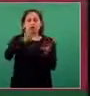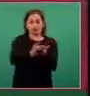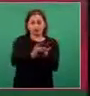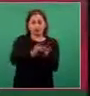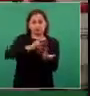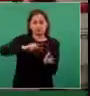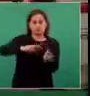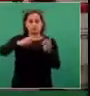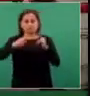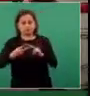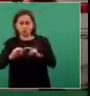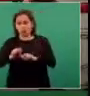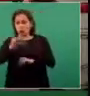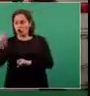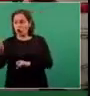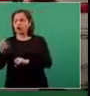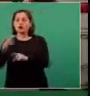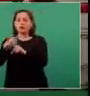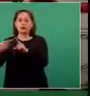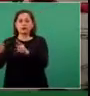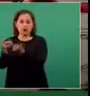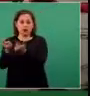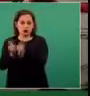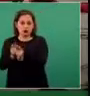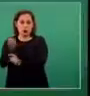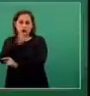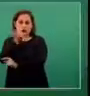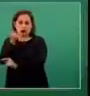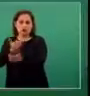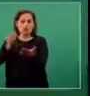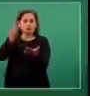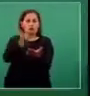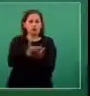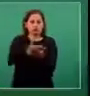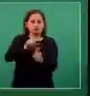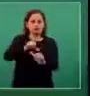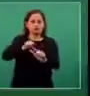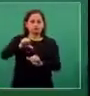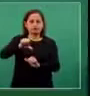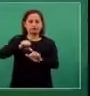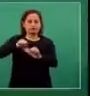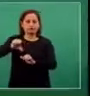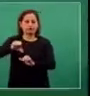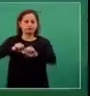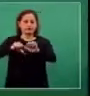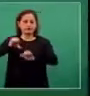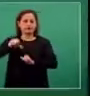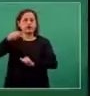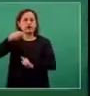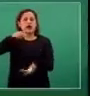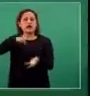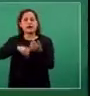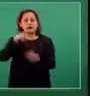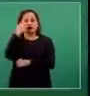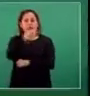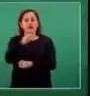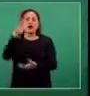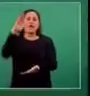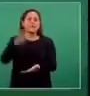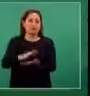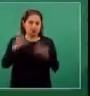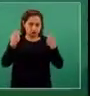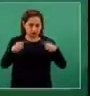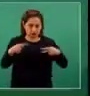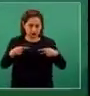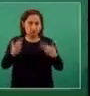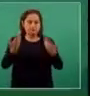personas, niñas, niños, jóvenes, adolescentes, adultos, que están físicamente en la escuela. Una medida adicional importante